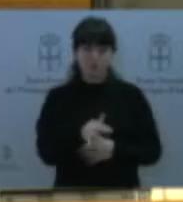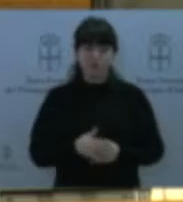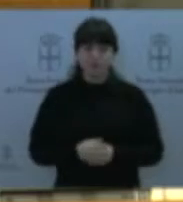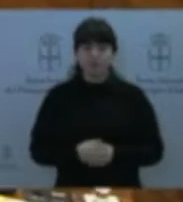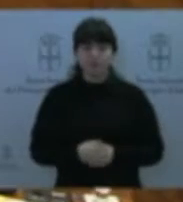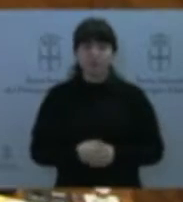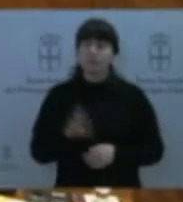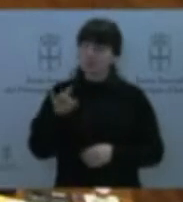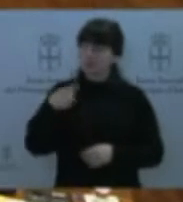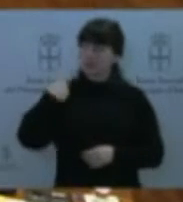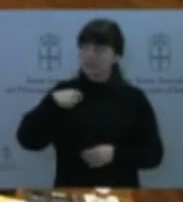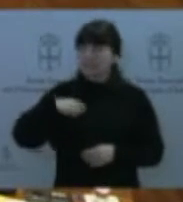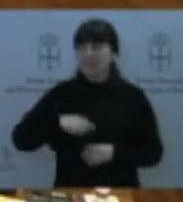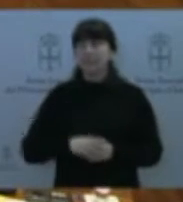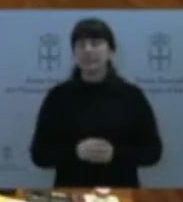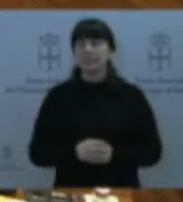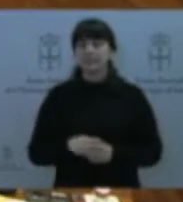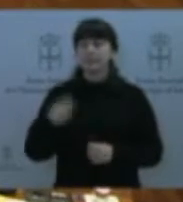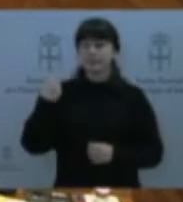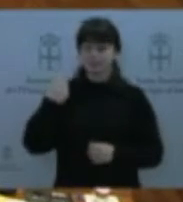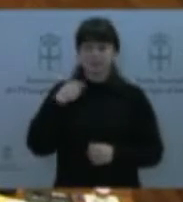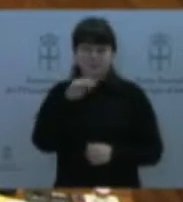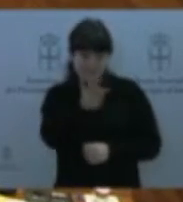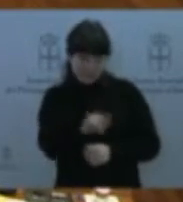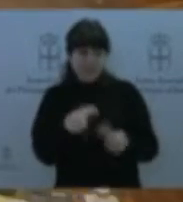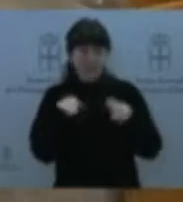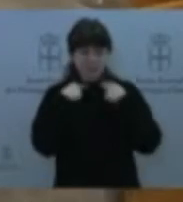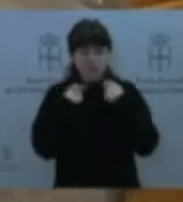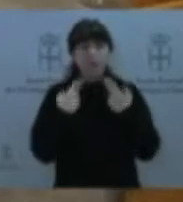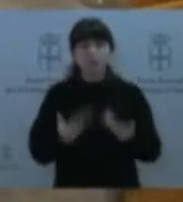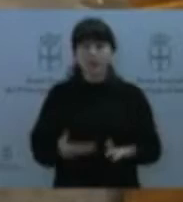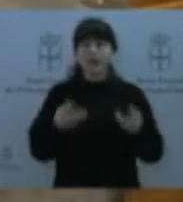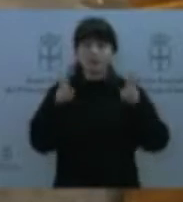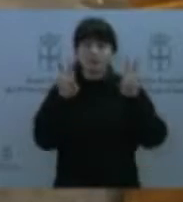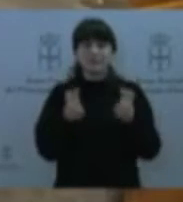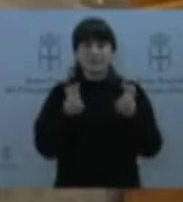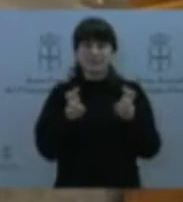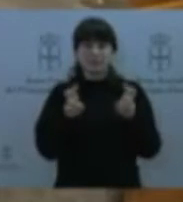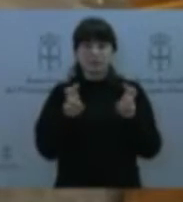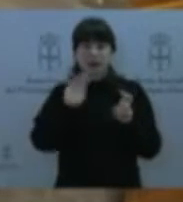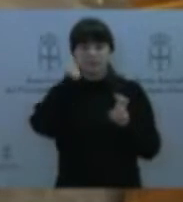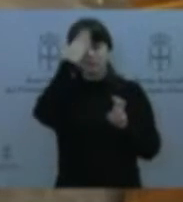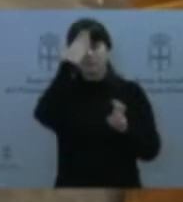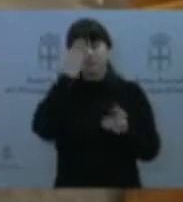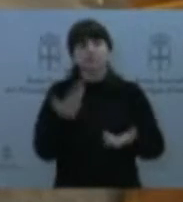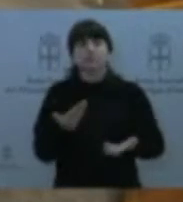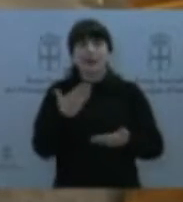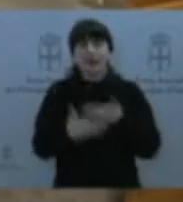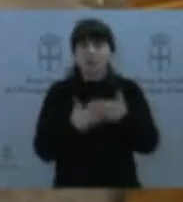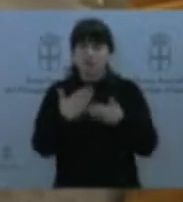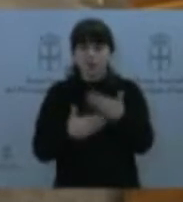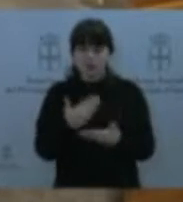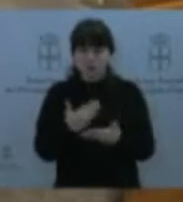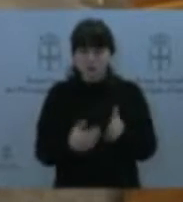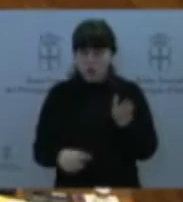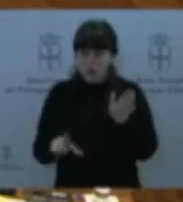señor diputado. A ver, la cuestión quizás esencial, el proceso fue legal. Si es legal, no puede ser